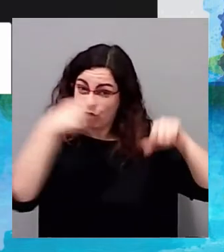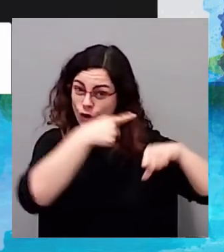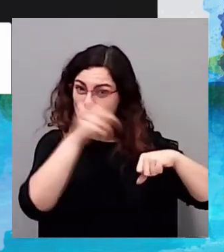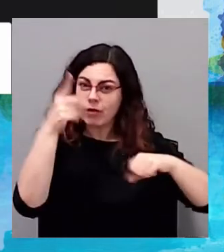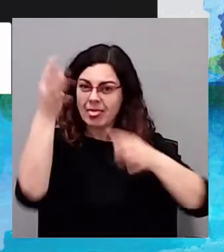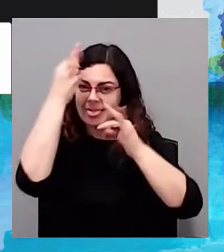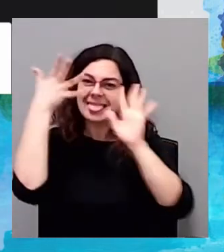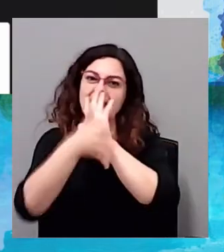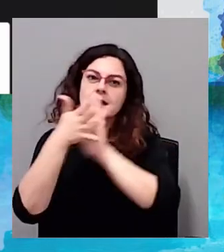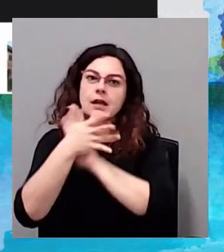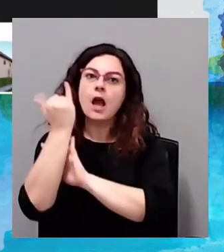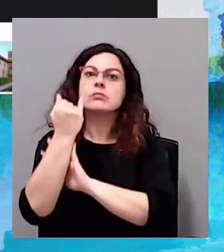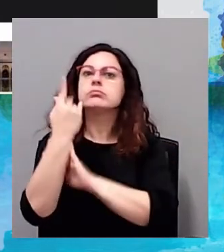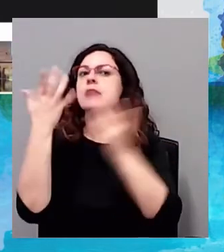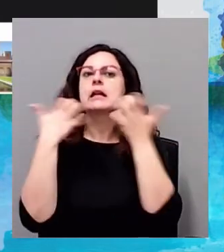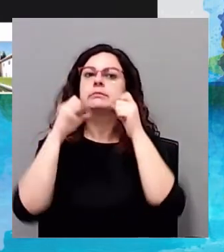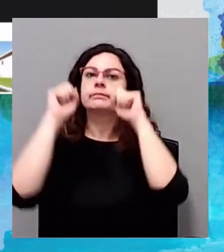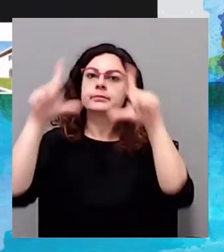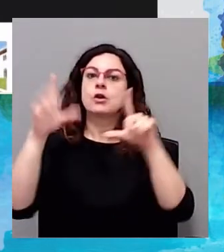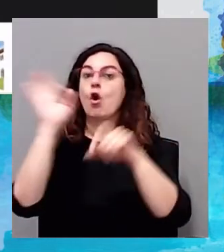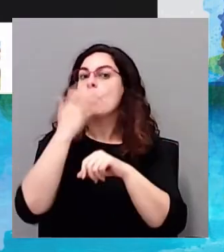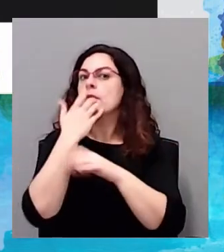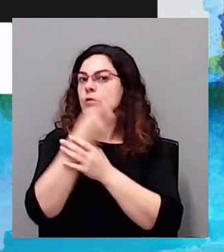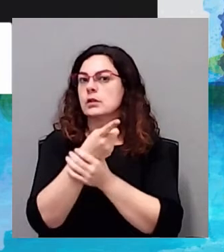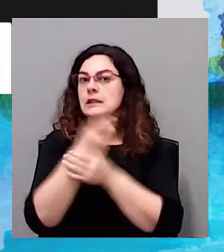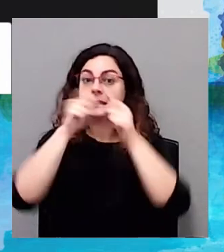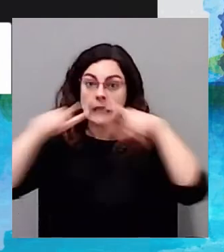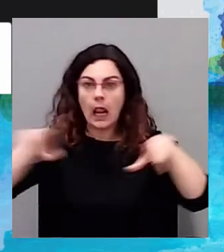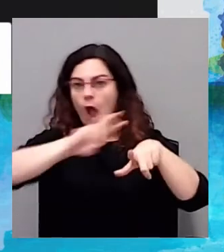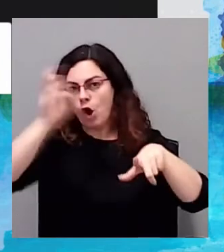hay una obra, o tenéis que describir esta otra sala,